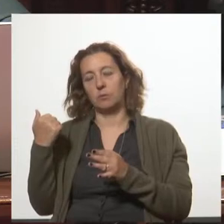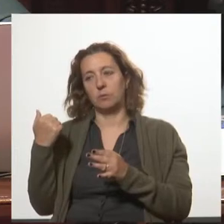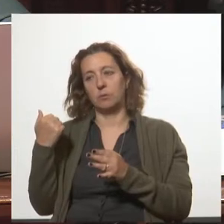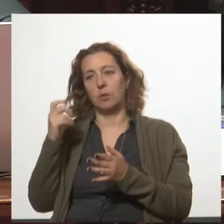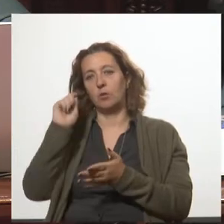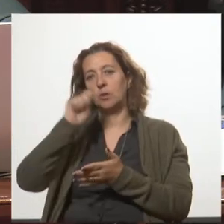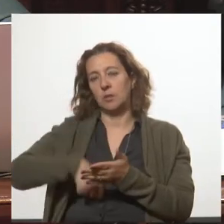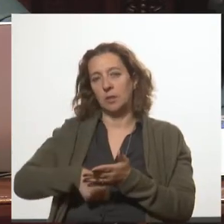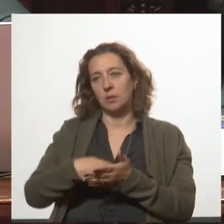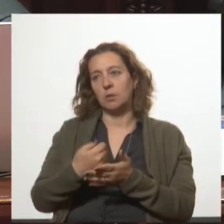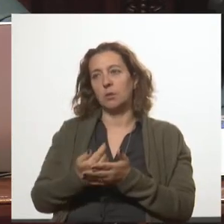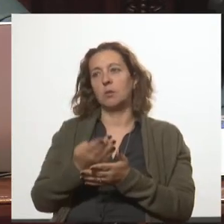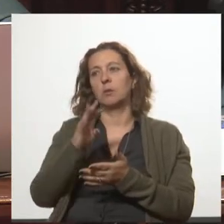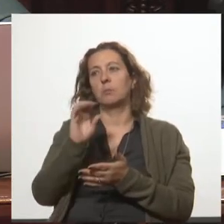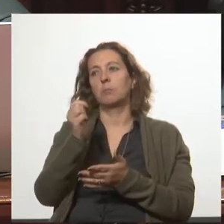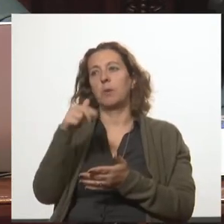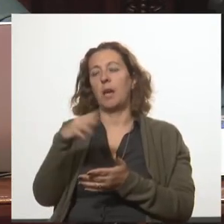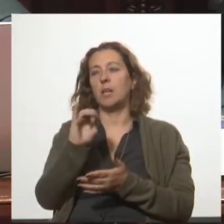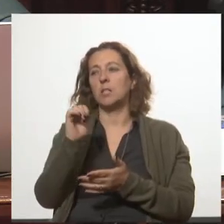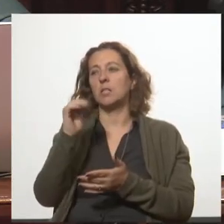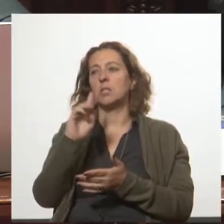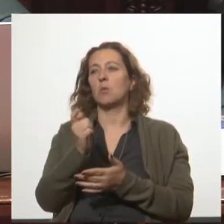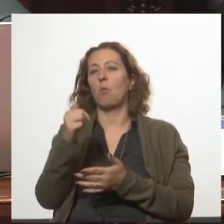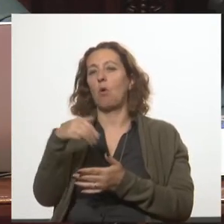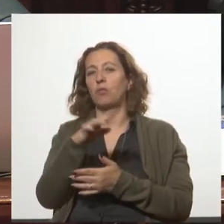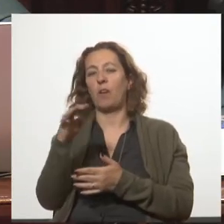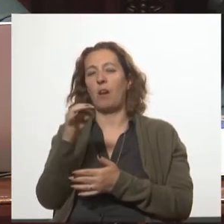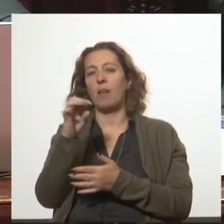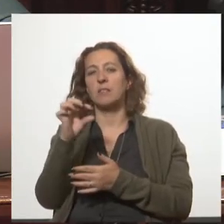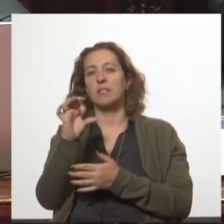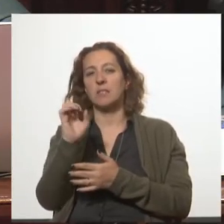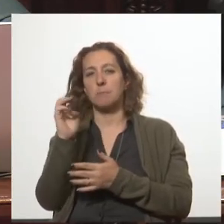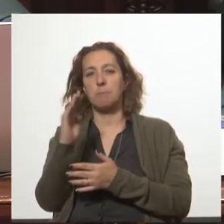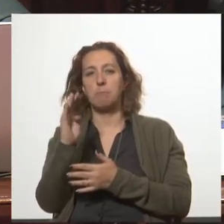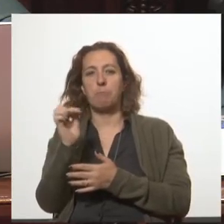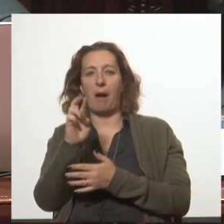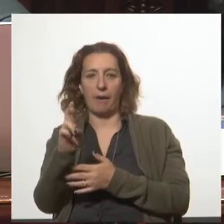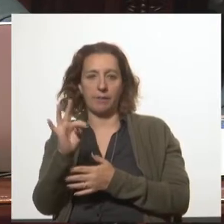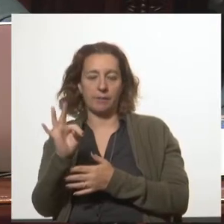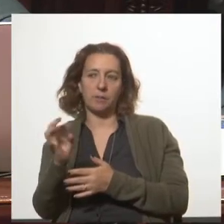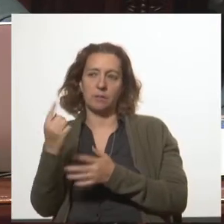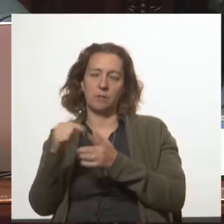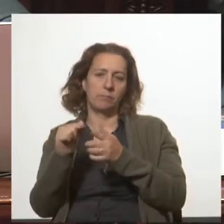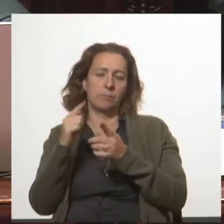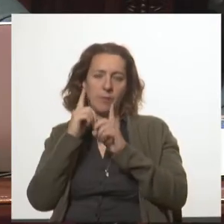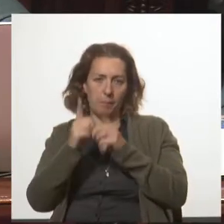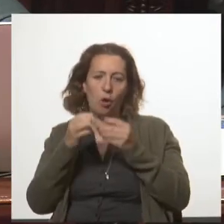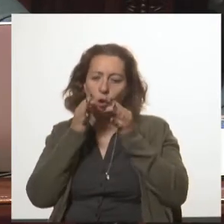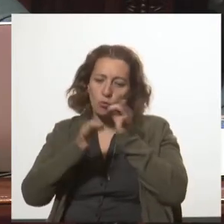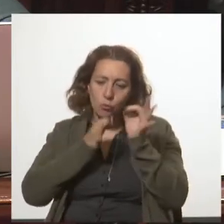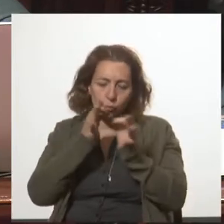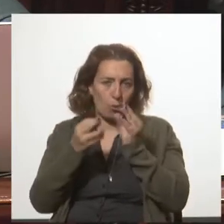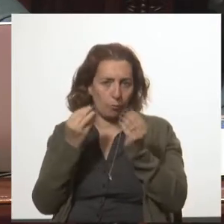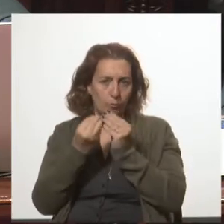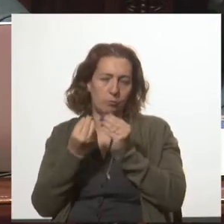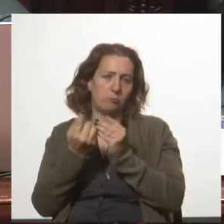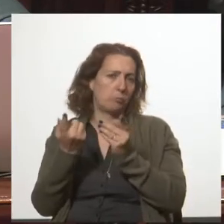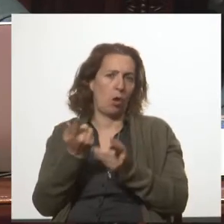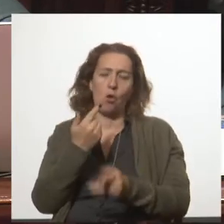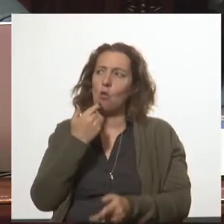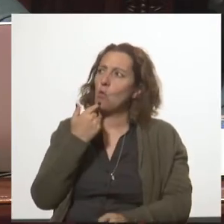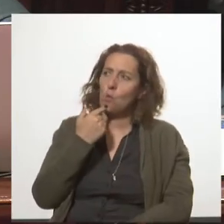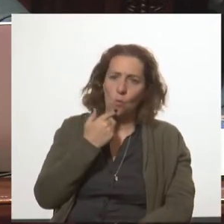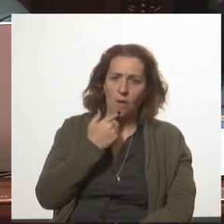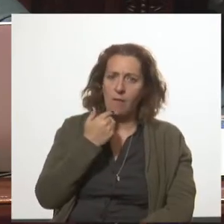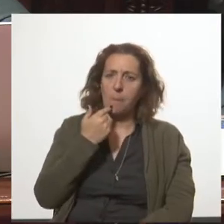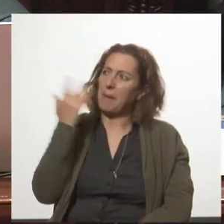contratación de price waterhouse cooper como acceso al consultor de distintas etapas este de vuelta de ninguna manera está en duda el prestigio la